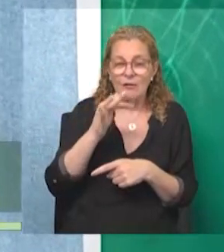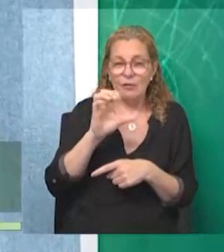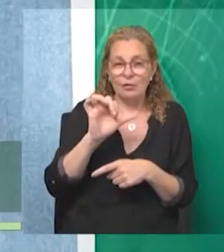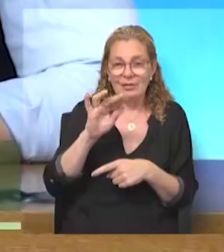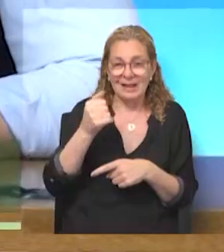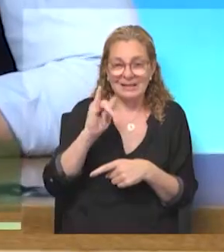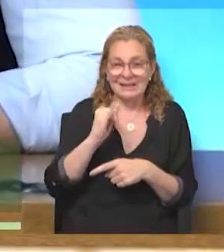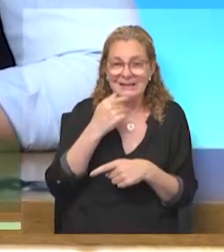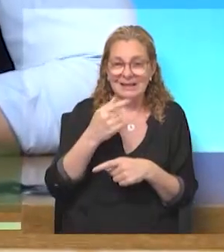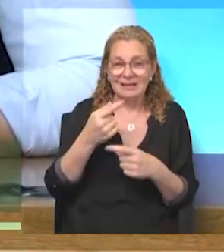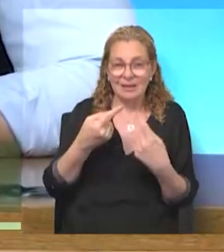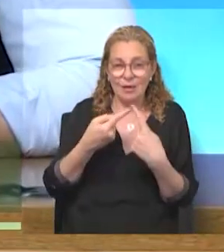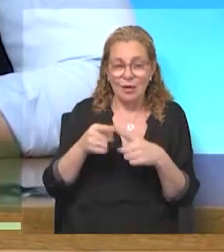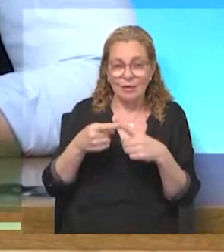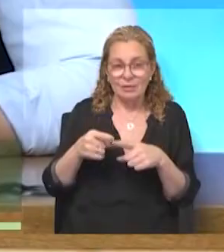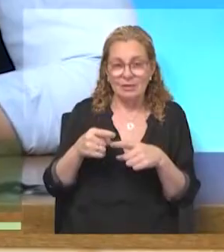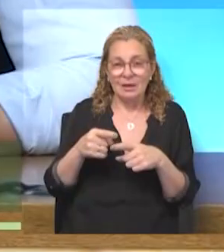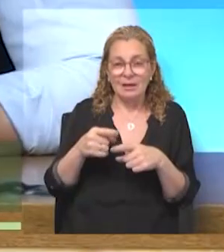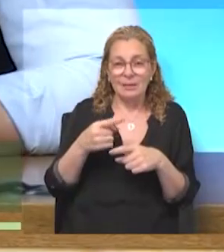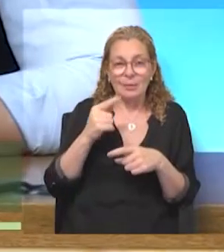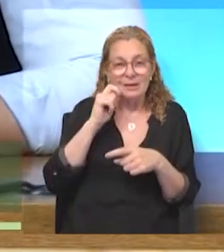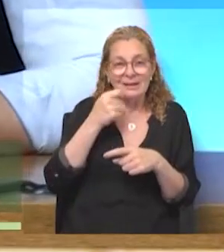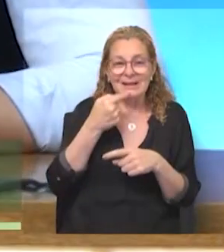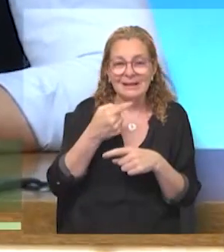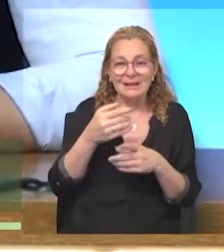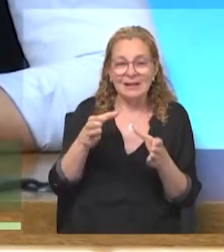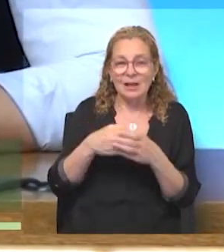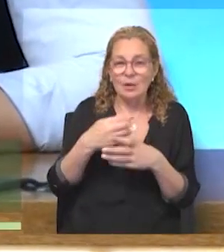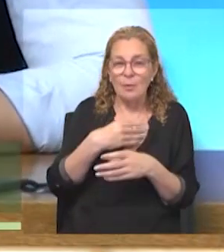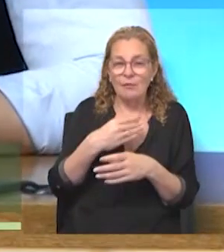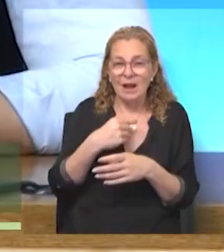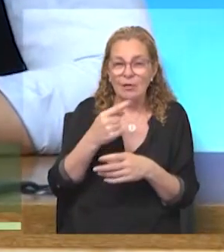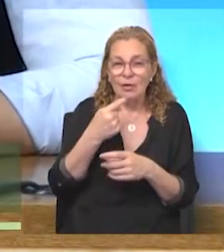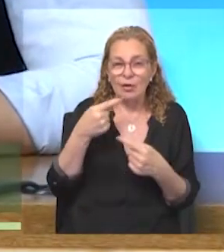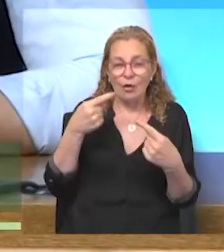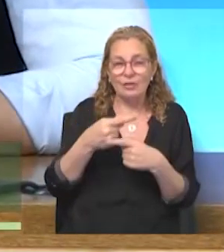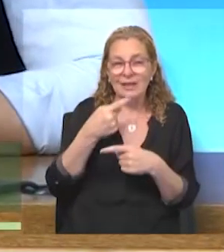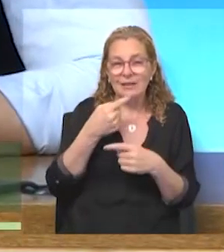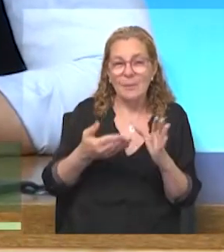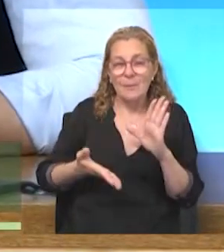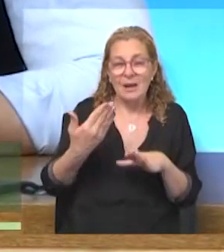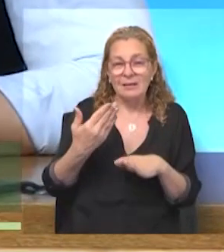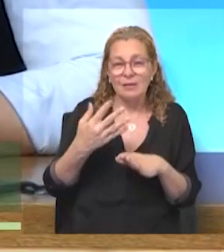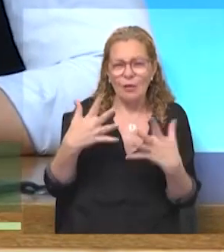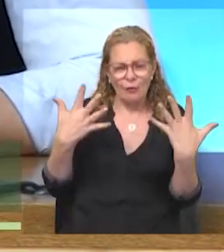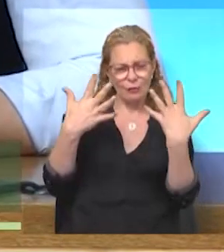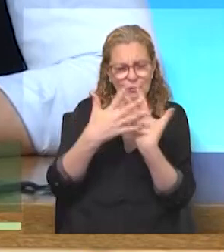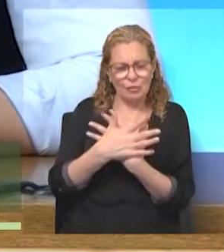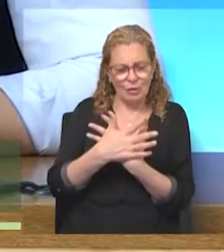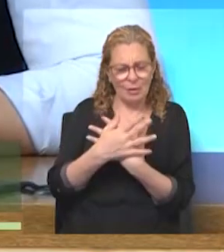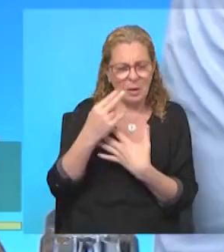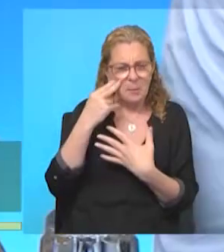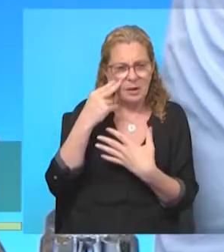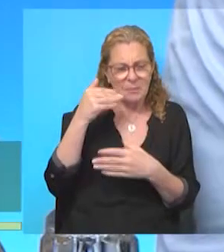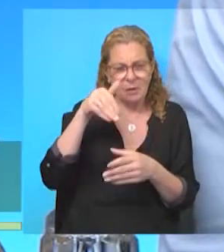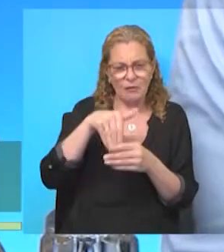distintivos perjudicando al rico patrimonio intangible del partido Nacional a su vez y más grave aún causando confusión y caos para con